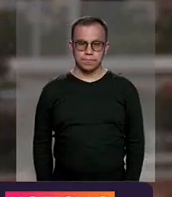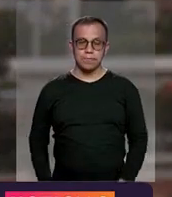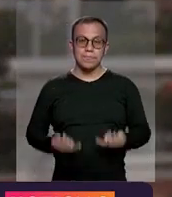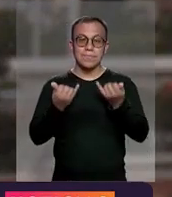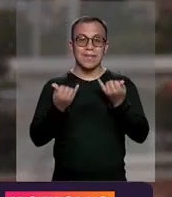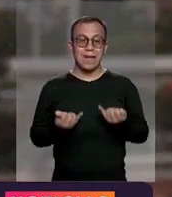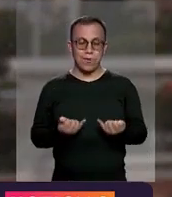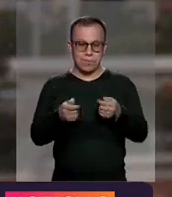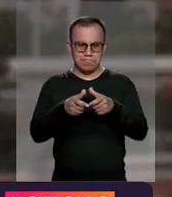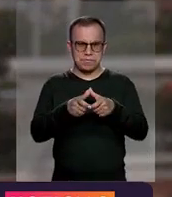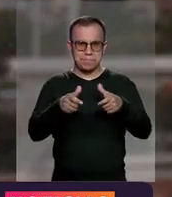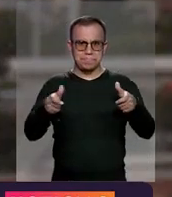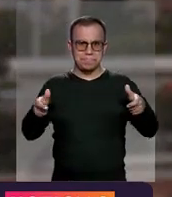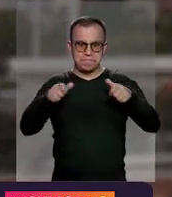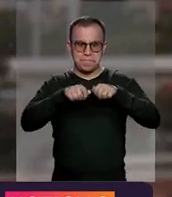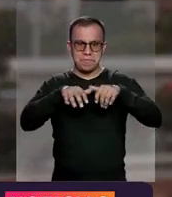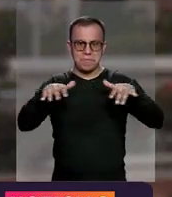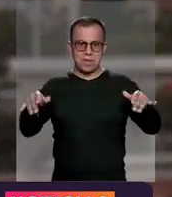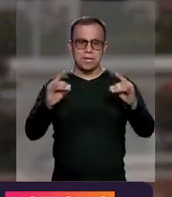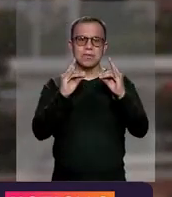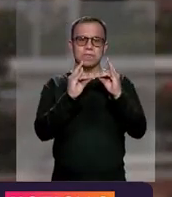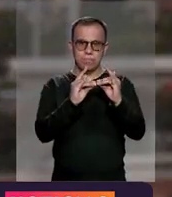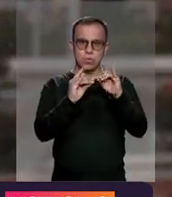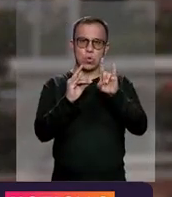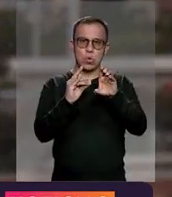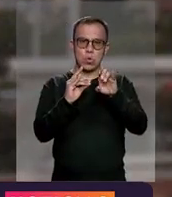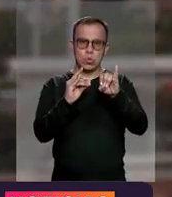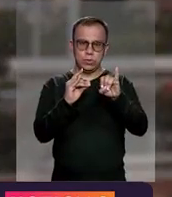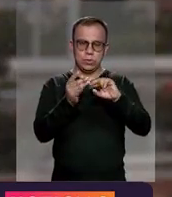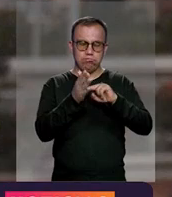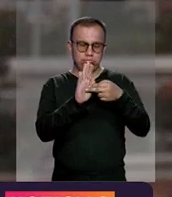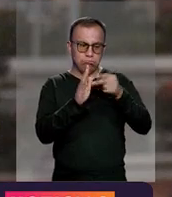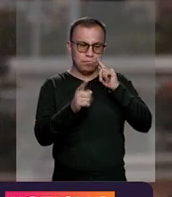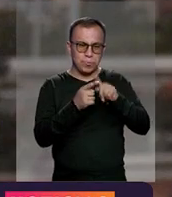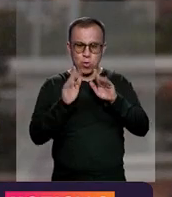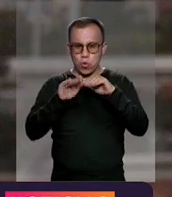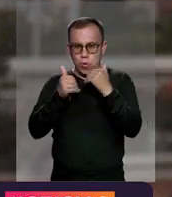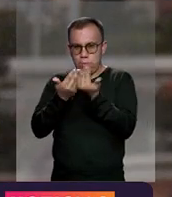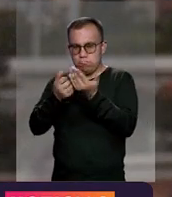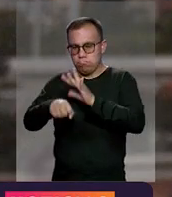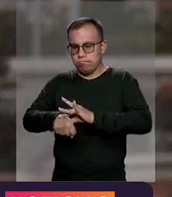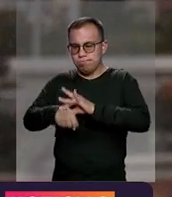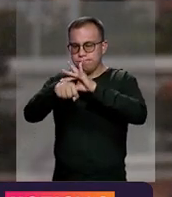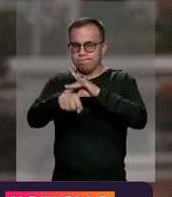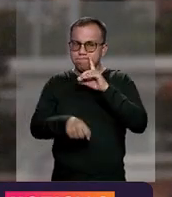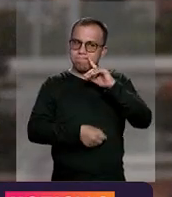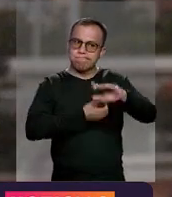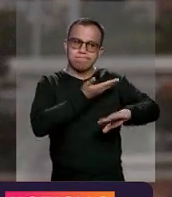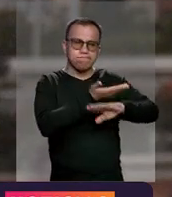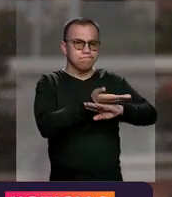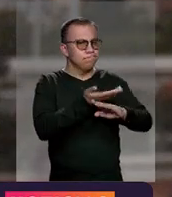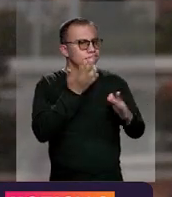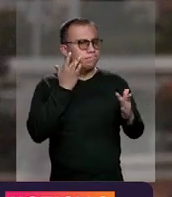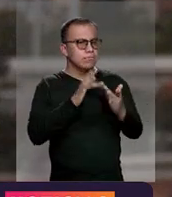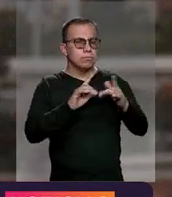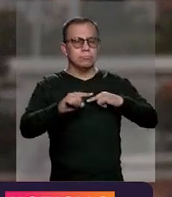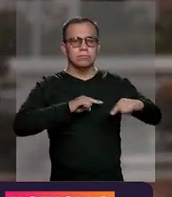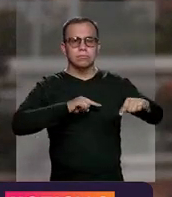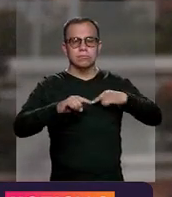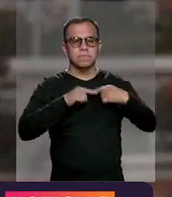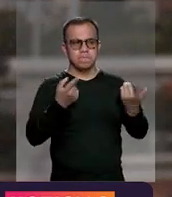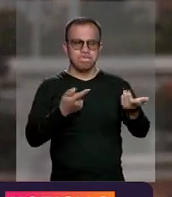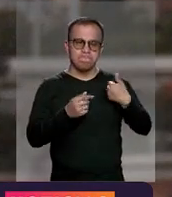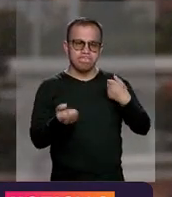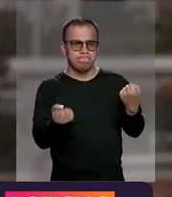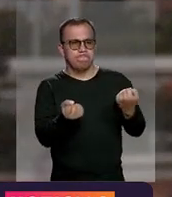Y ante este aumento en la ocupación de unidades de cuidado intensivo, el Colegio Médico de Bogotá pidió a la administración distrital